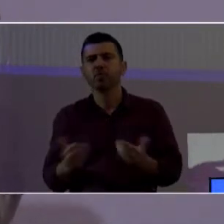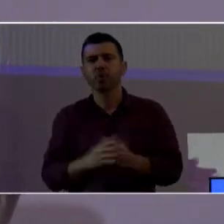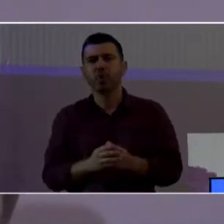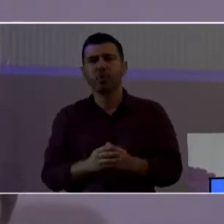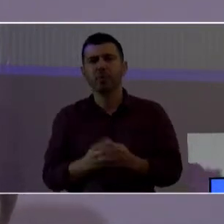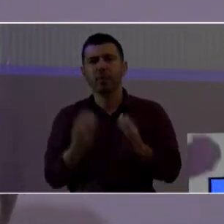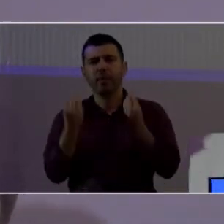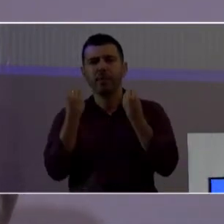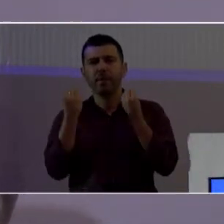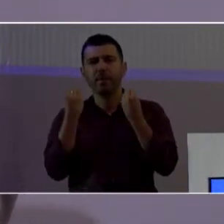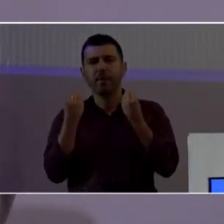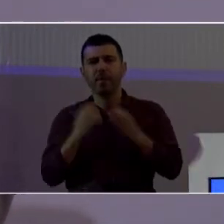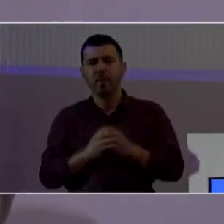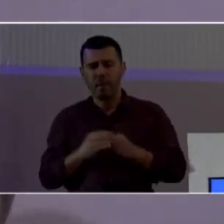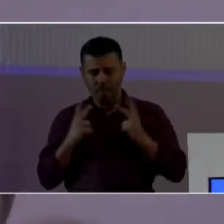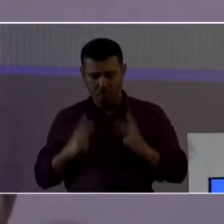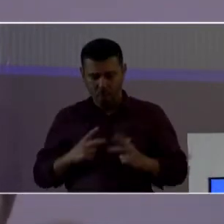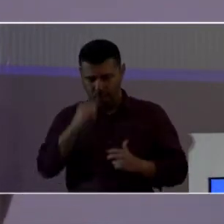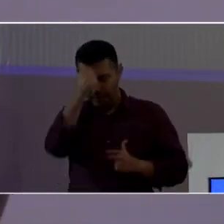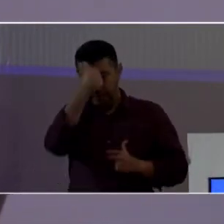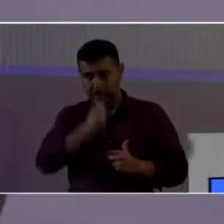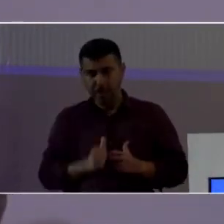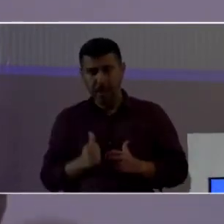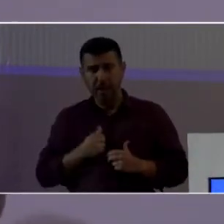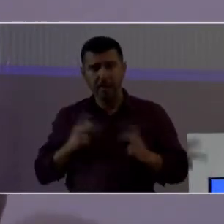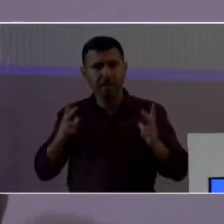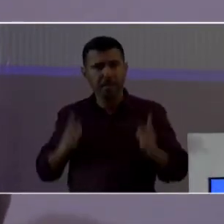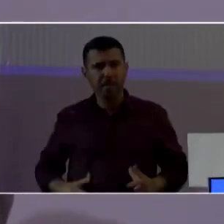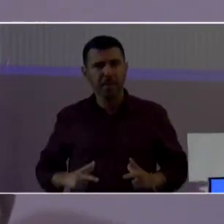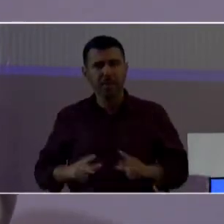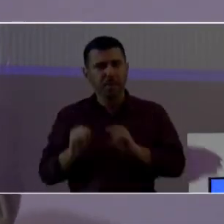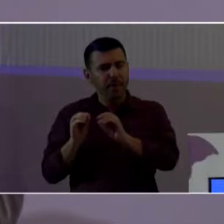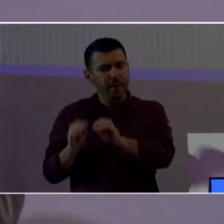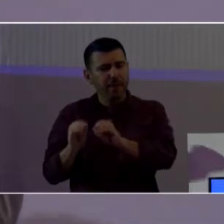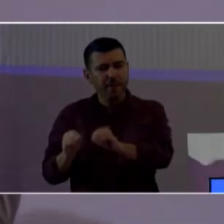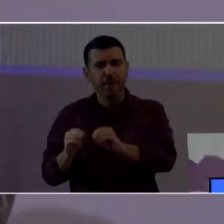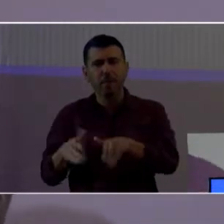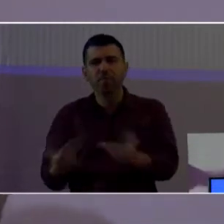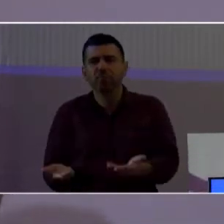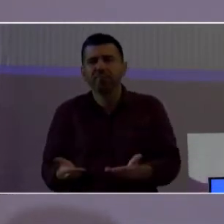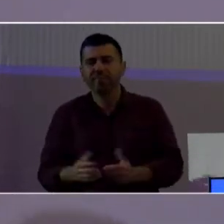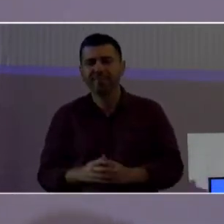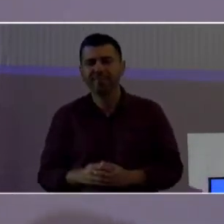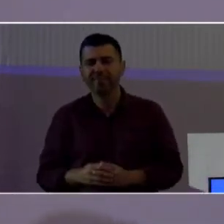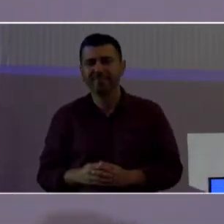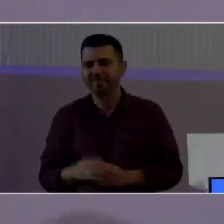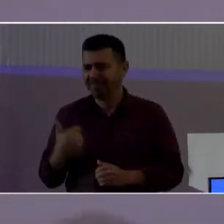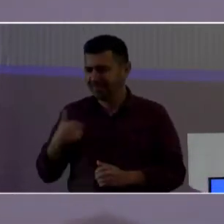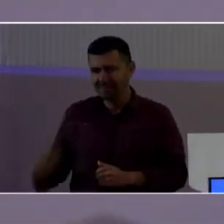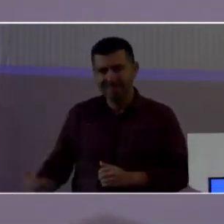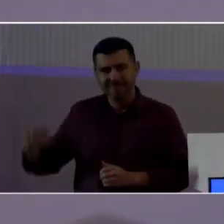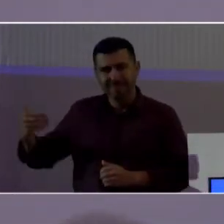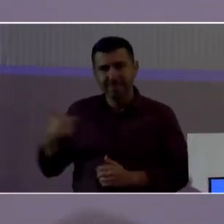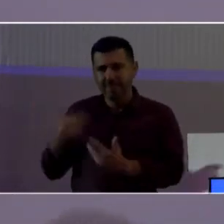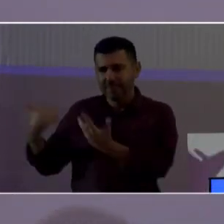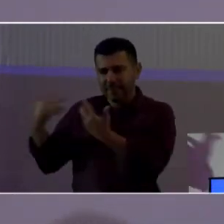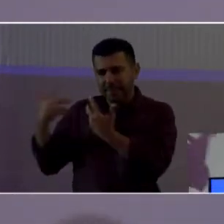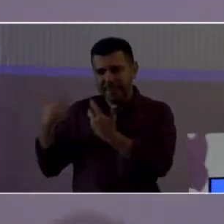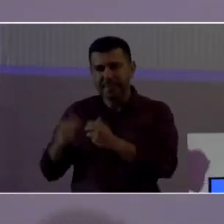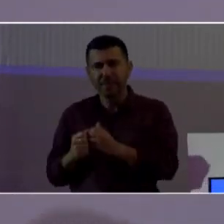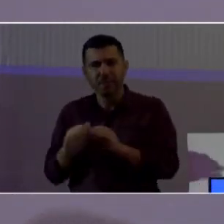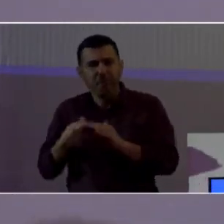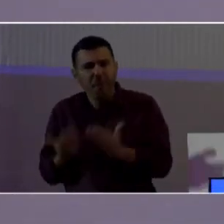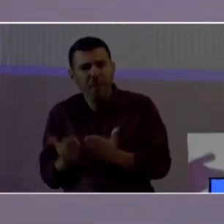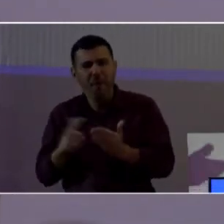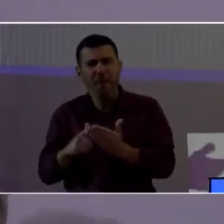ser? ¿Dónde, a como personas, en el colegio, en vez de habernos dado tanta química, física, trigonometría,